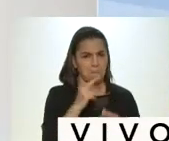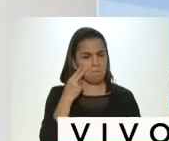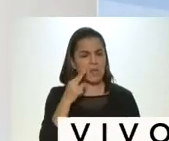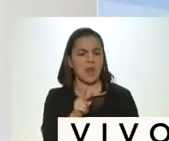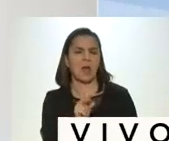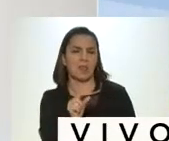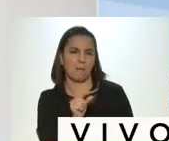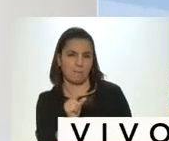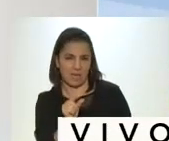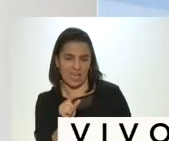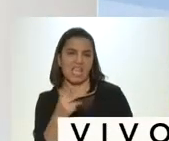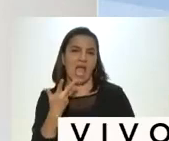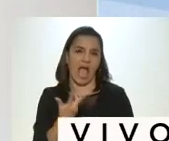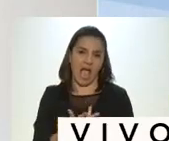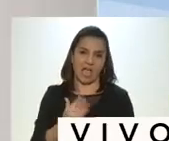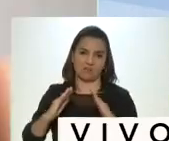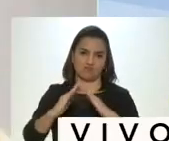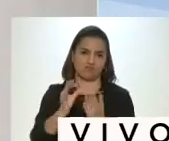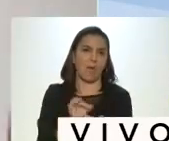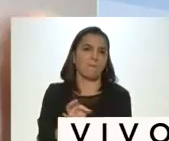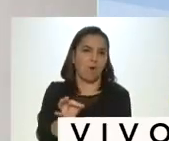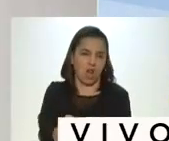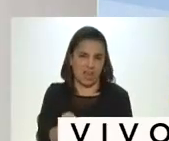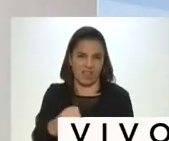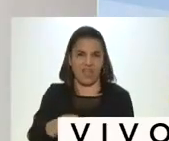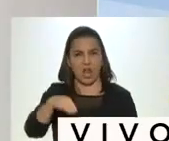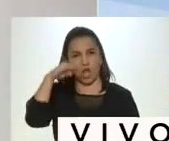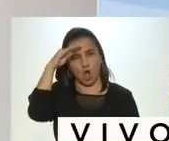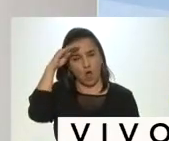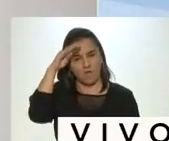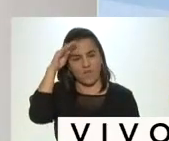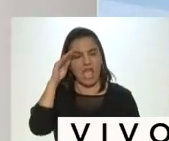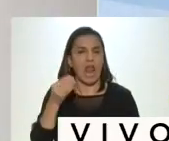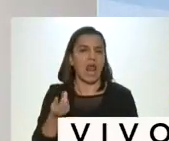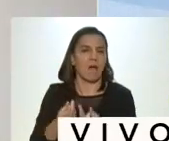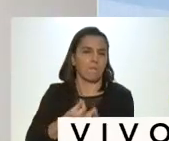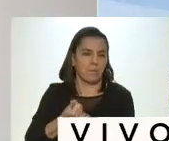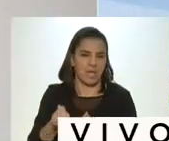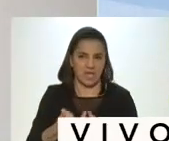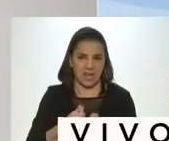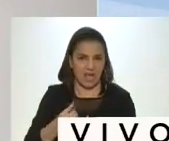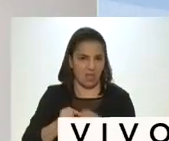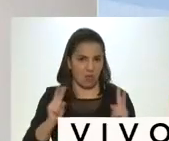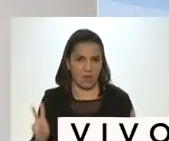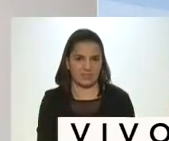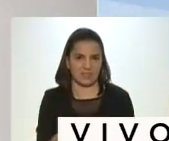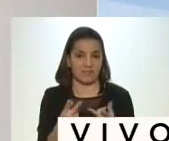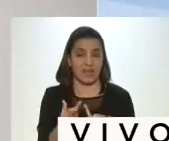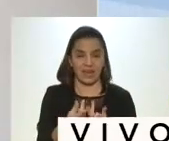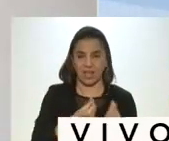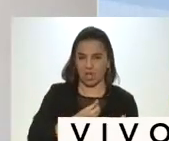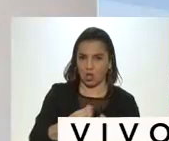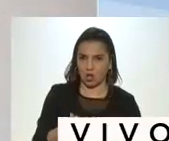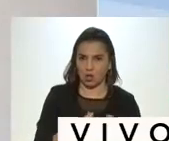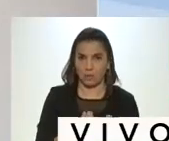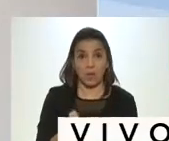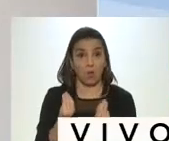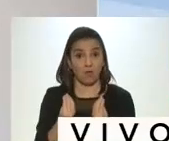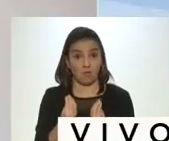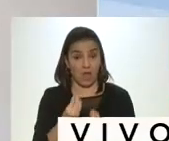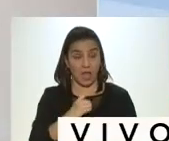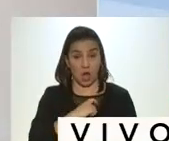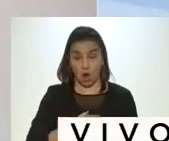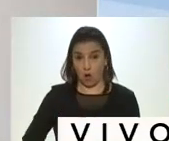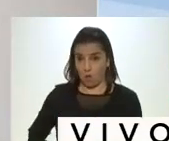Bueno, de esta manera se siguen sumando actores entonces a analizar la posibilidad de avanzar en una acusación constitucional contra el presidente de la República.